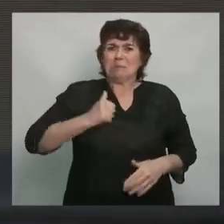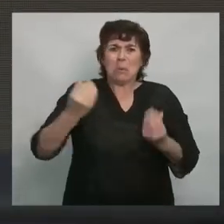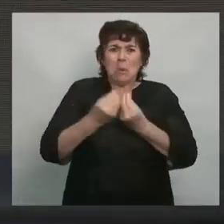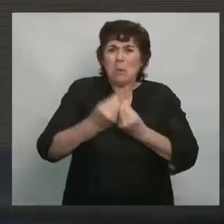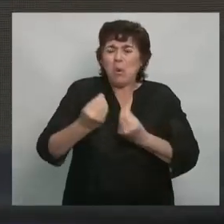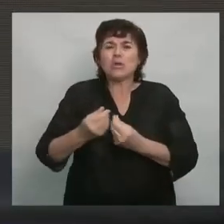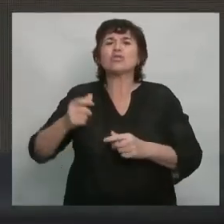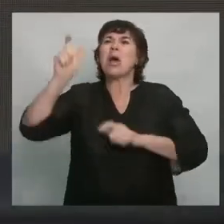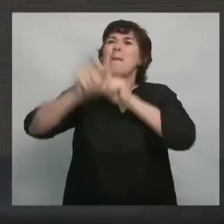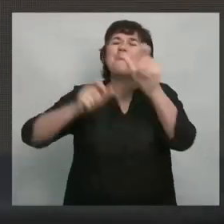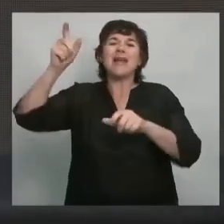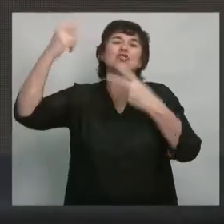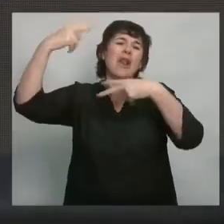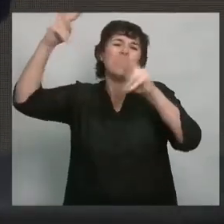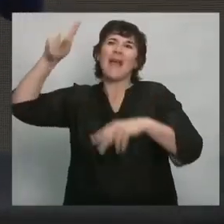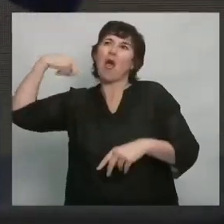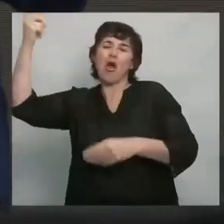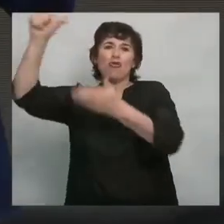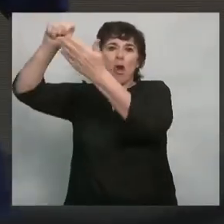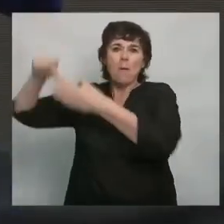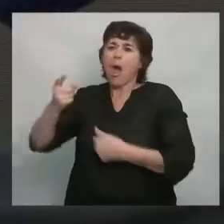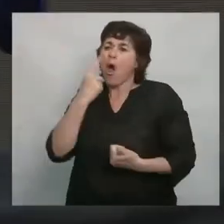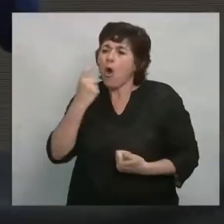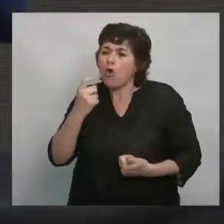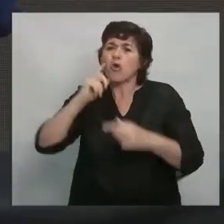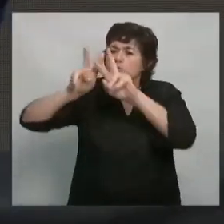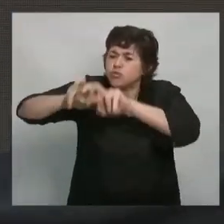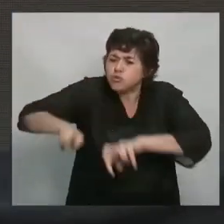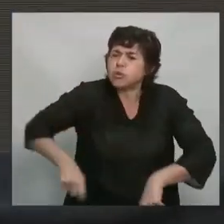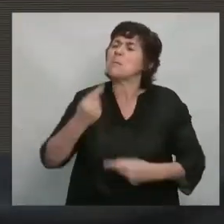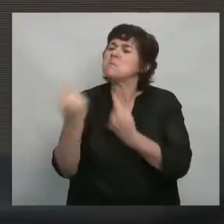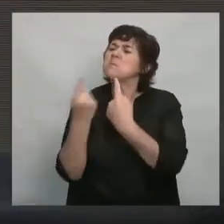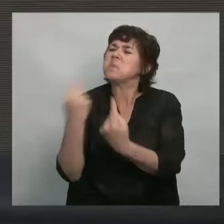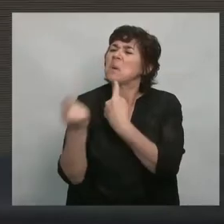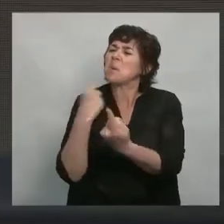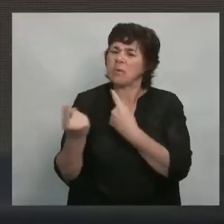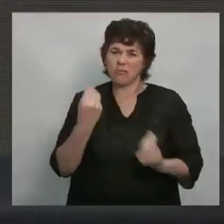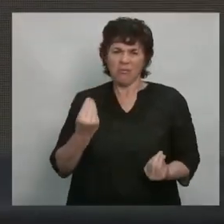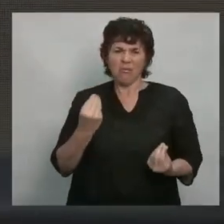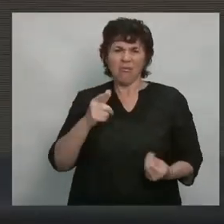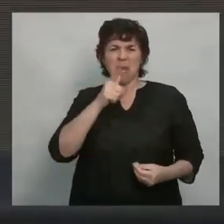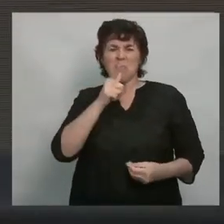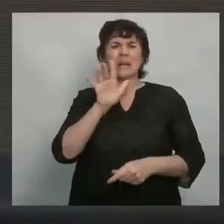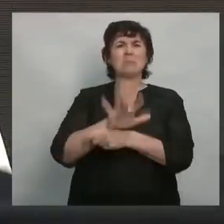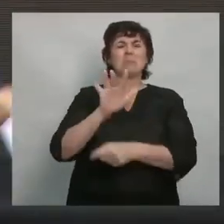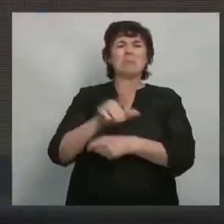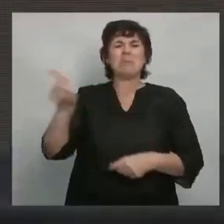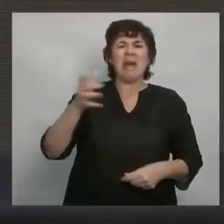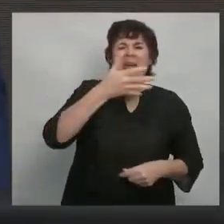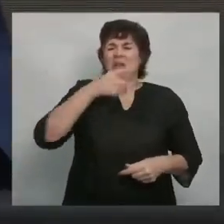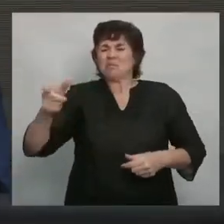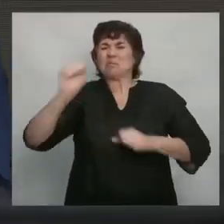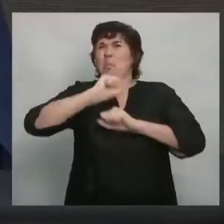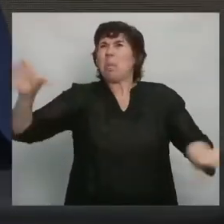y las extranjeras que llegaron aquí fueron controlados, revisados, interrogados como si fueran terroristas internacionales, mientras